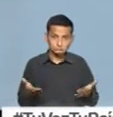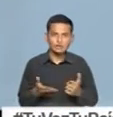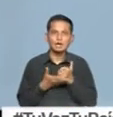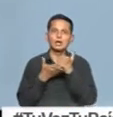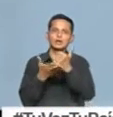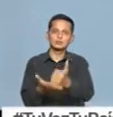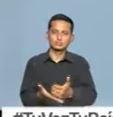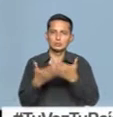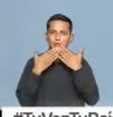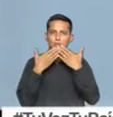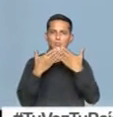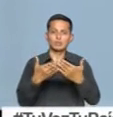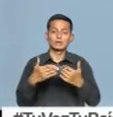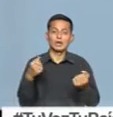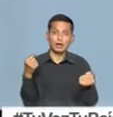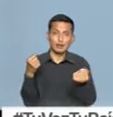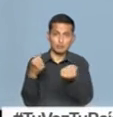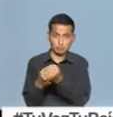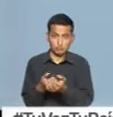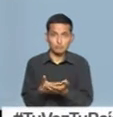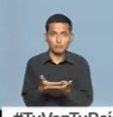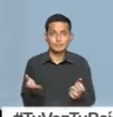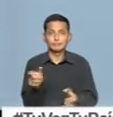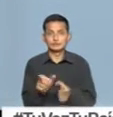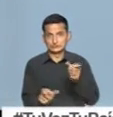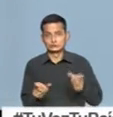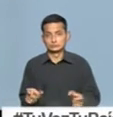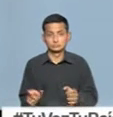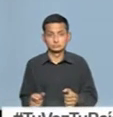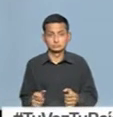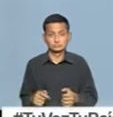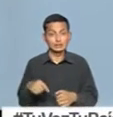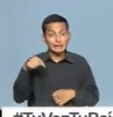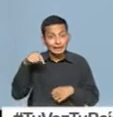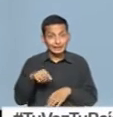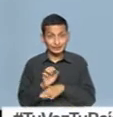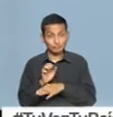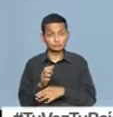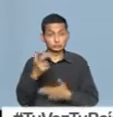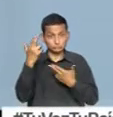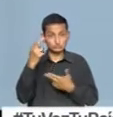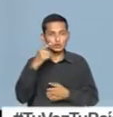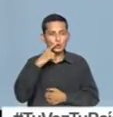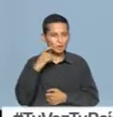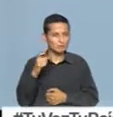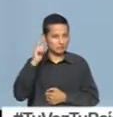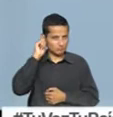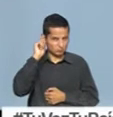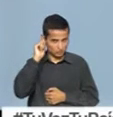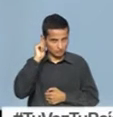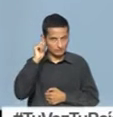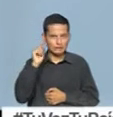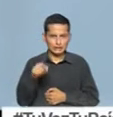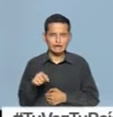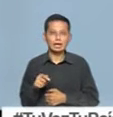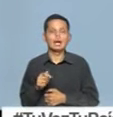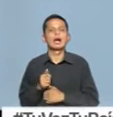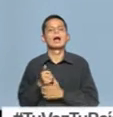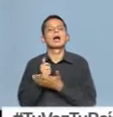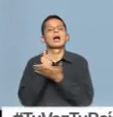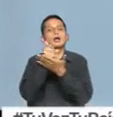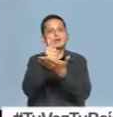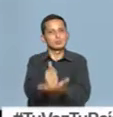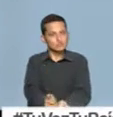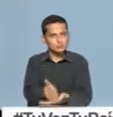para mejorar las condiciones de apoyo en las que nuestros soldados, hombres y mujeres, se encuentran sumando al esfuerzo nacional